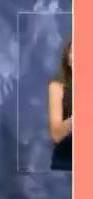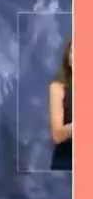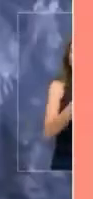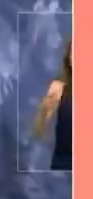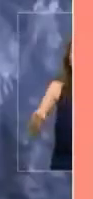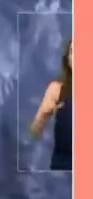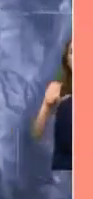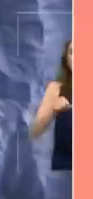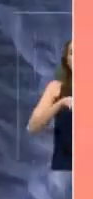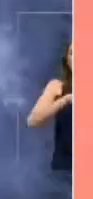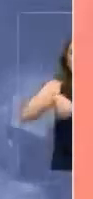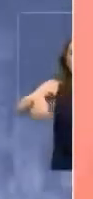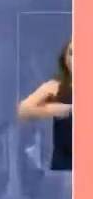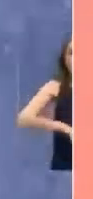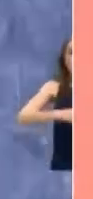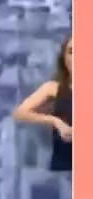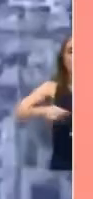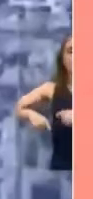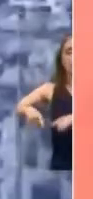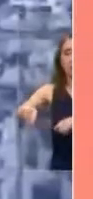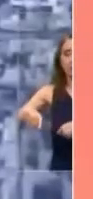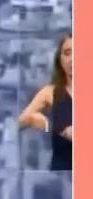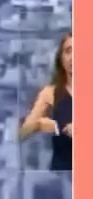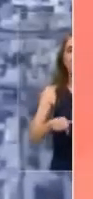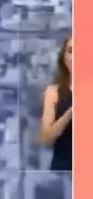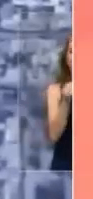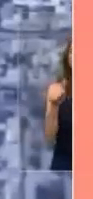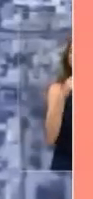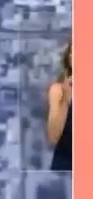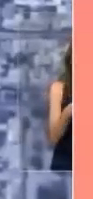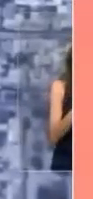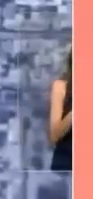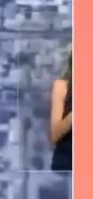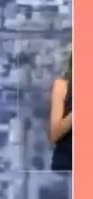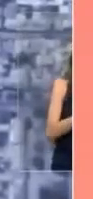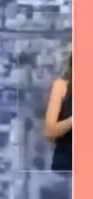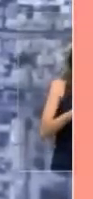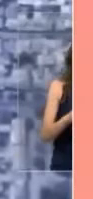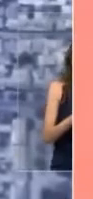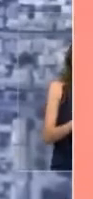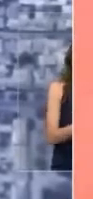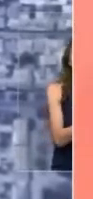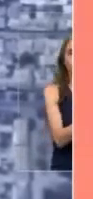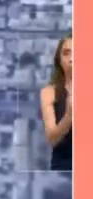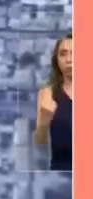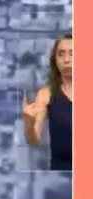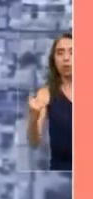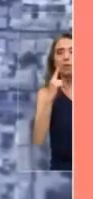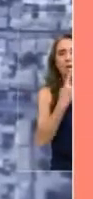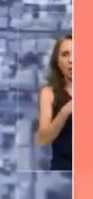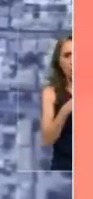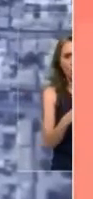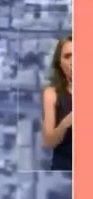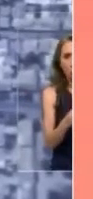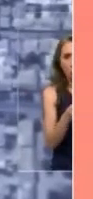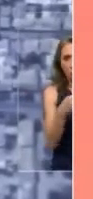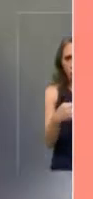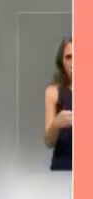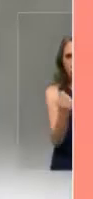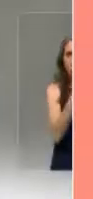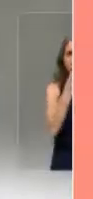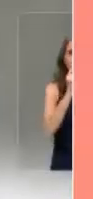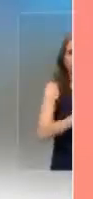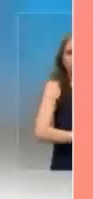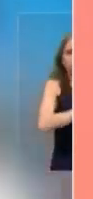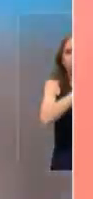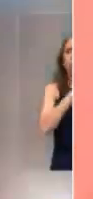de un delito, porque lo que está haciendo él comprando, digamos, para un consumo propio, próximo en el tiempo,